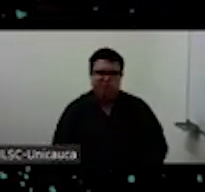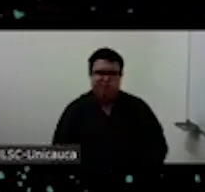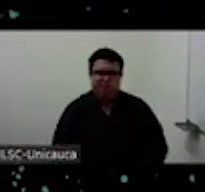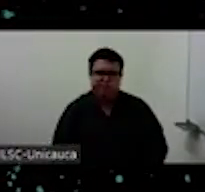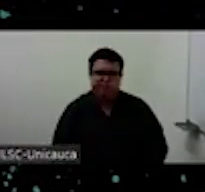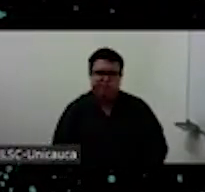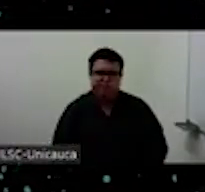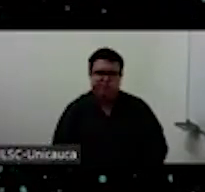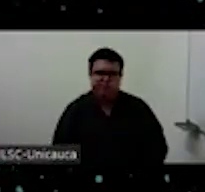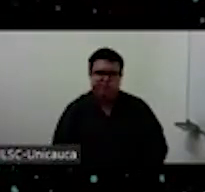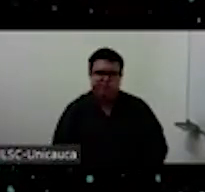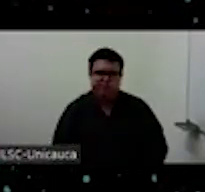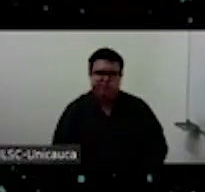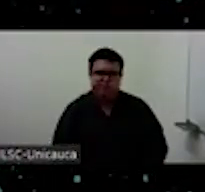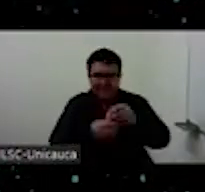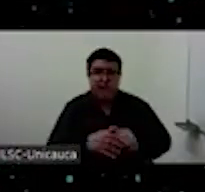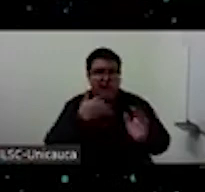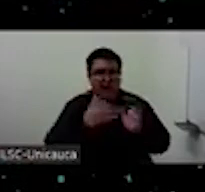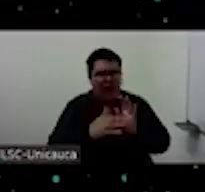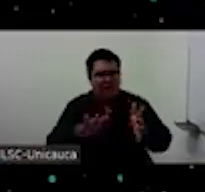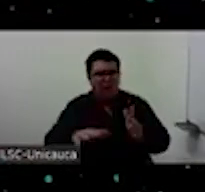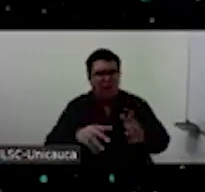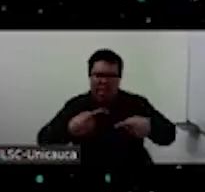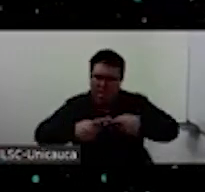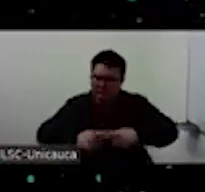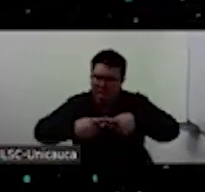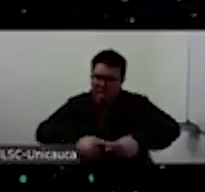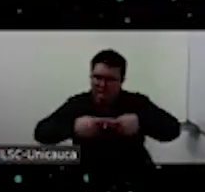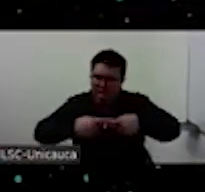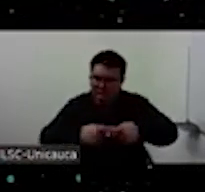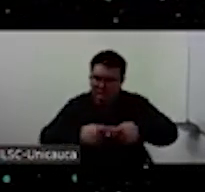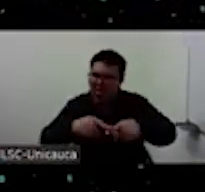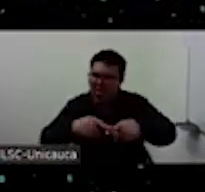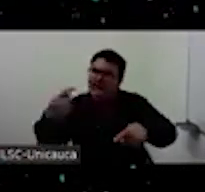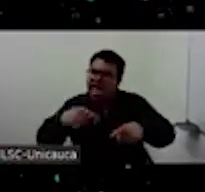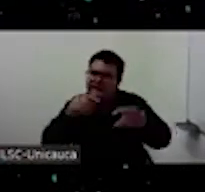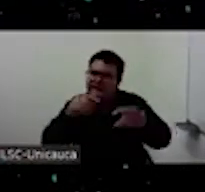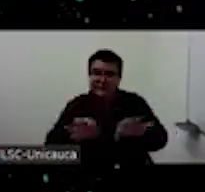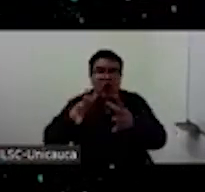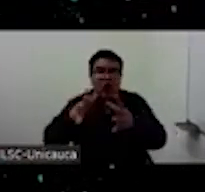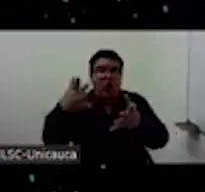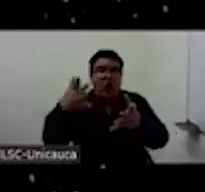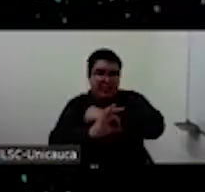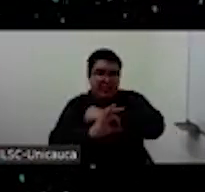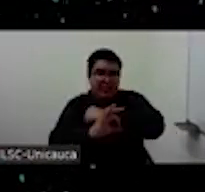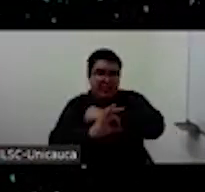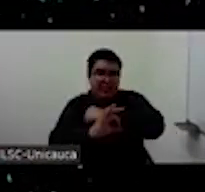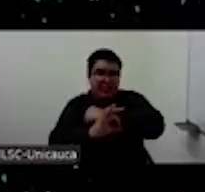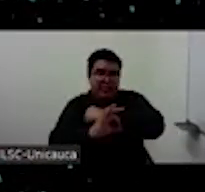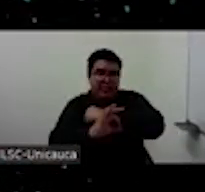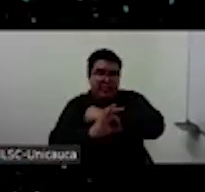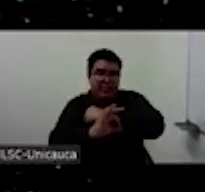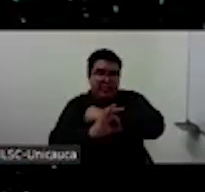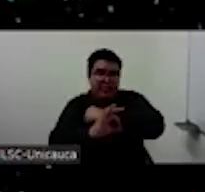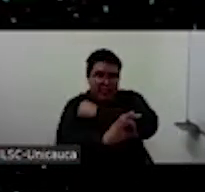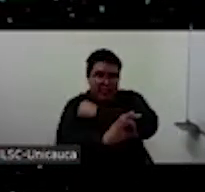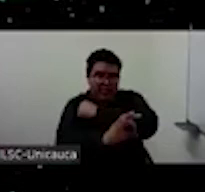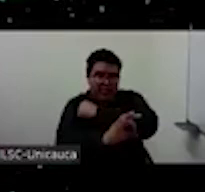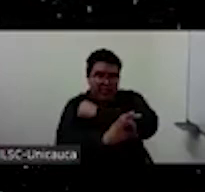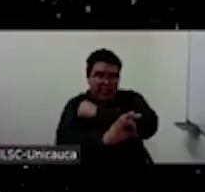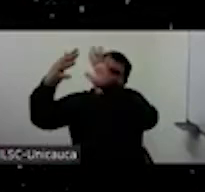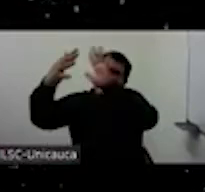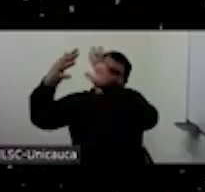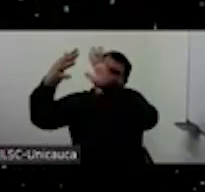Además de que el tejido es una representación de la simbología y de la cosmovisión de cada comunidad,